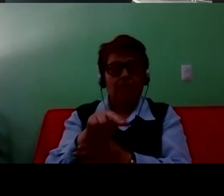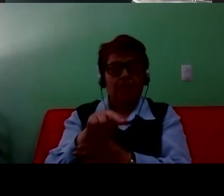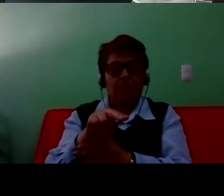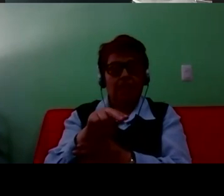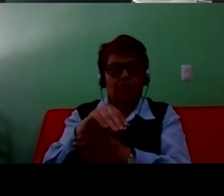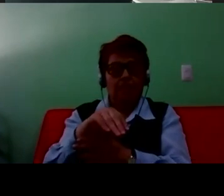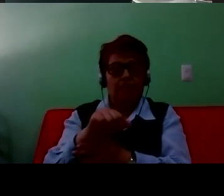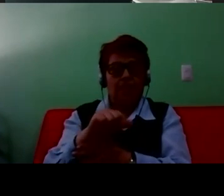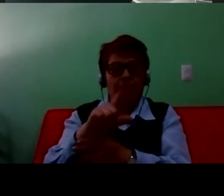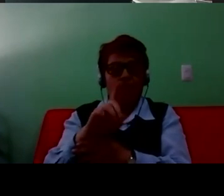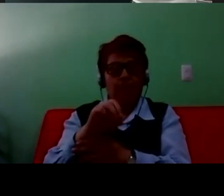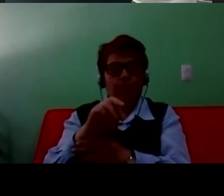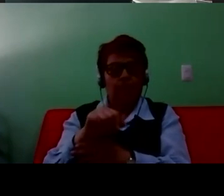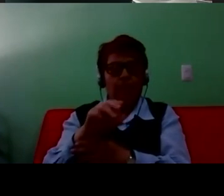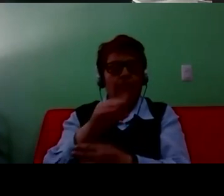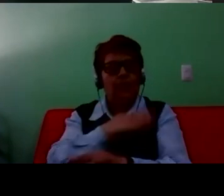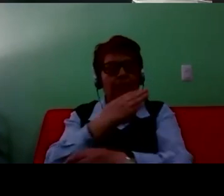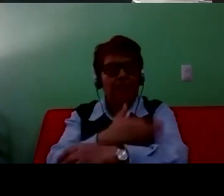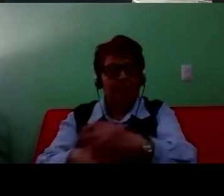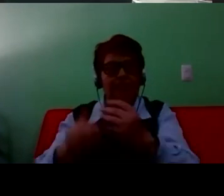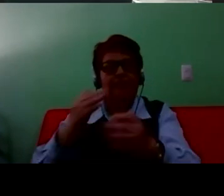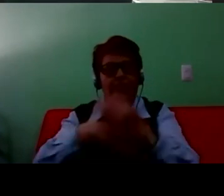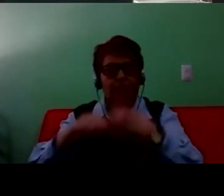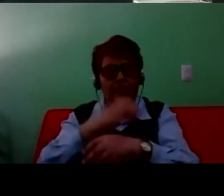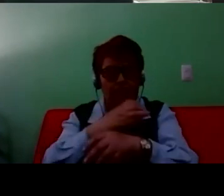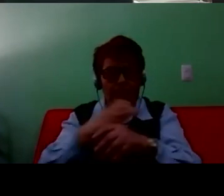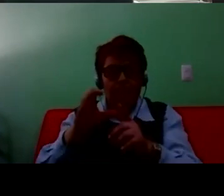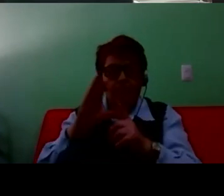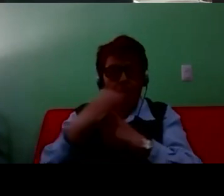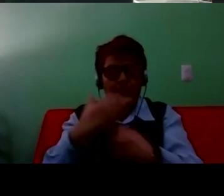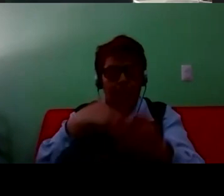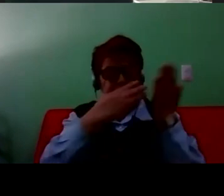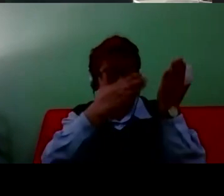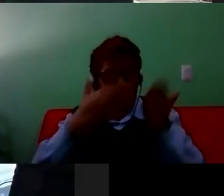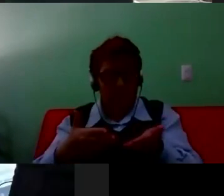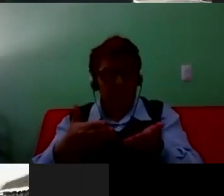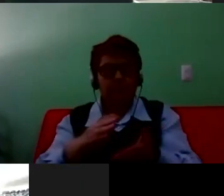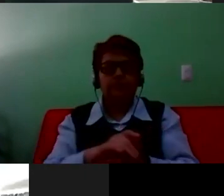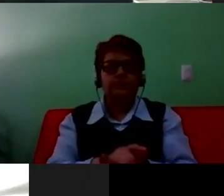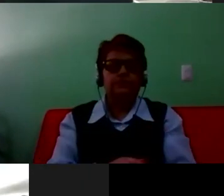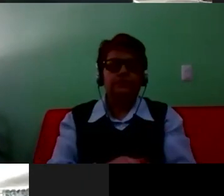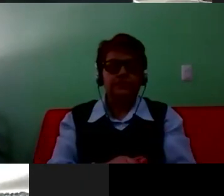buena tarde a todas y todos los compañeros de la comisión. Presidenta, muy buena tarde, aquí presente.